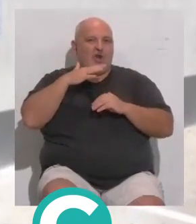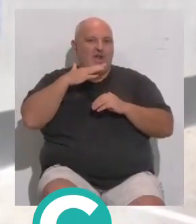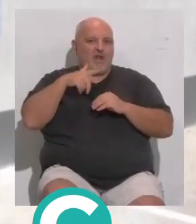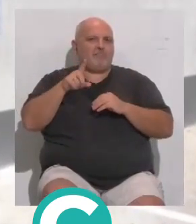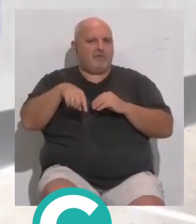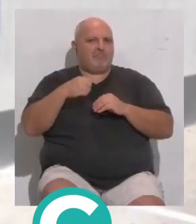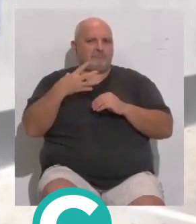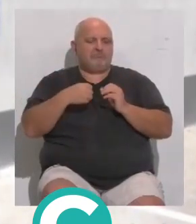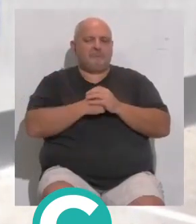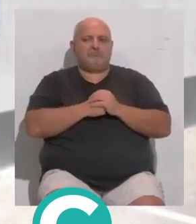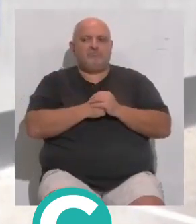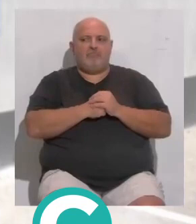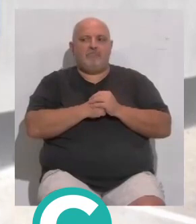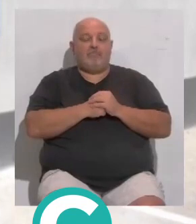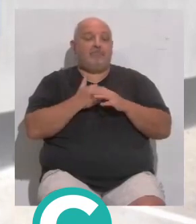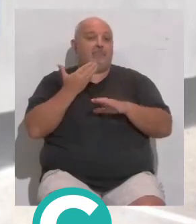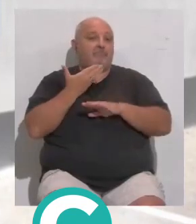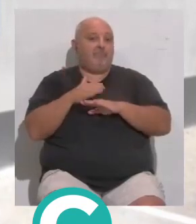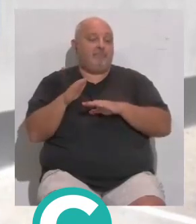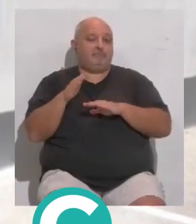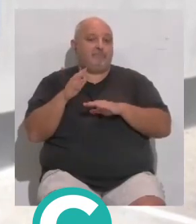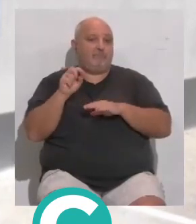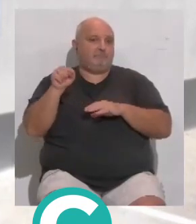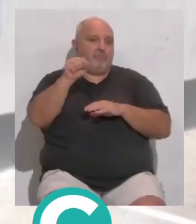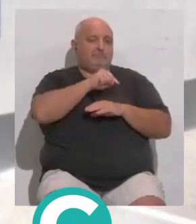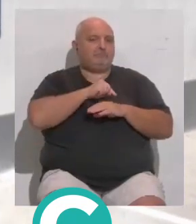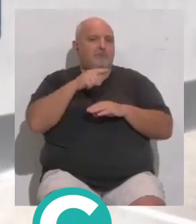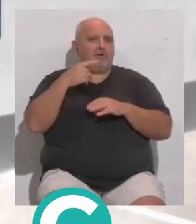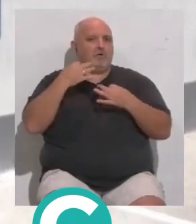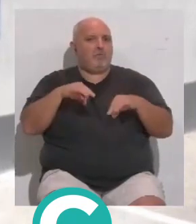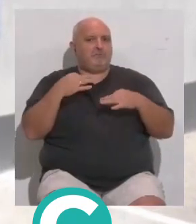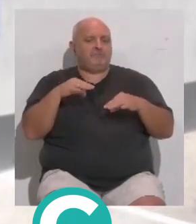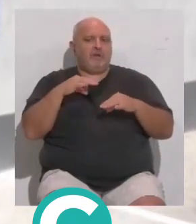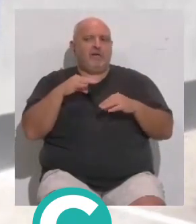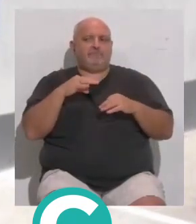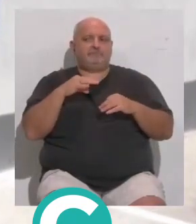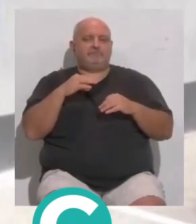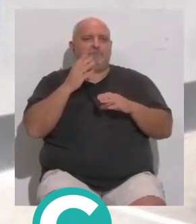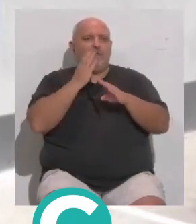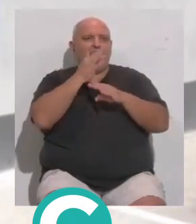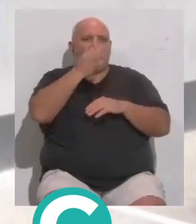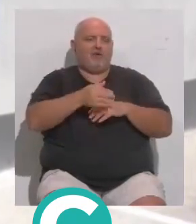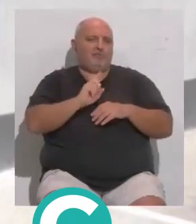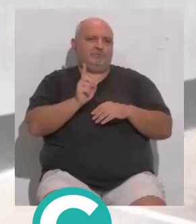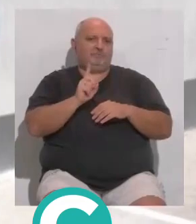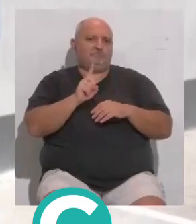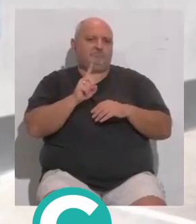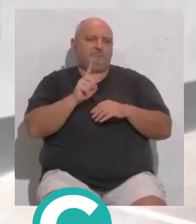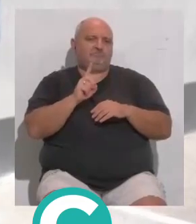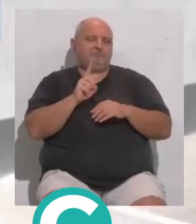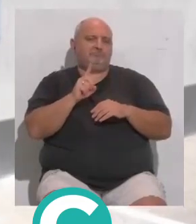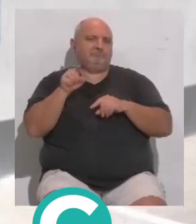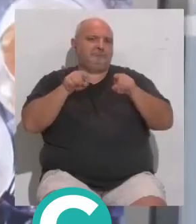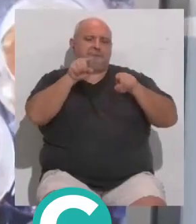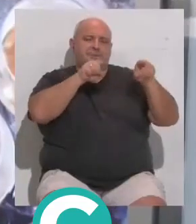¿eh? Y aparte pues todos los demás, pero vamos, solemos no hacer la compra en un sitio solo, sino